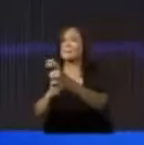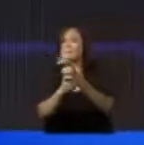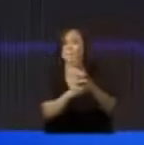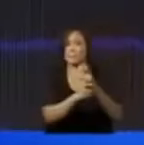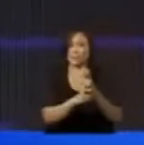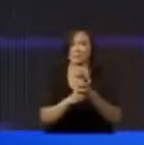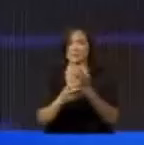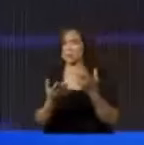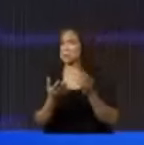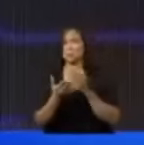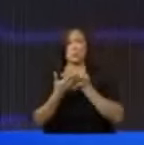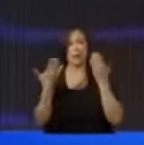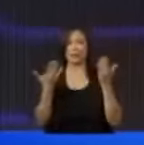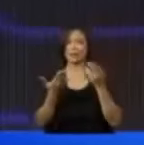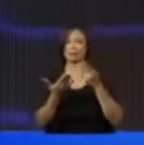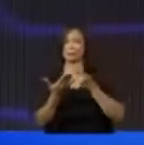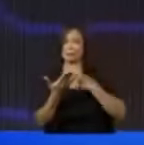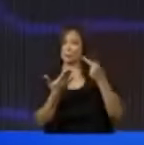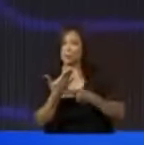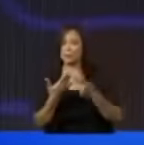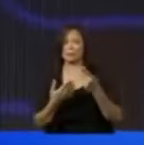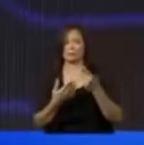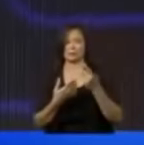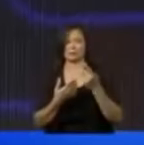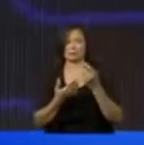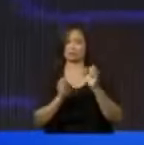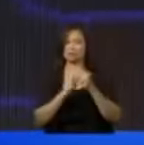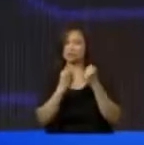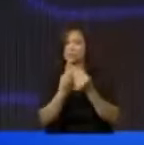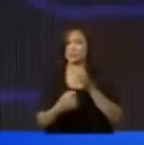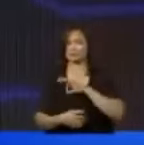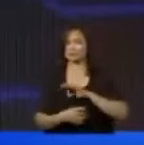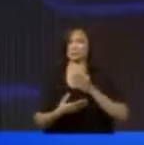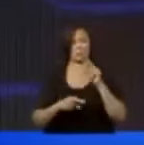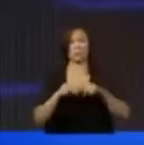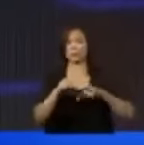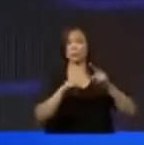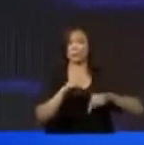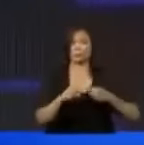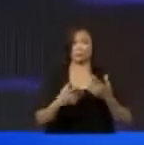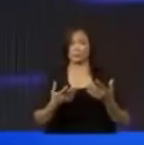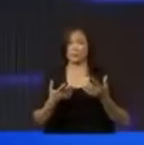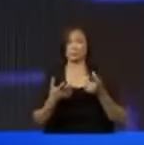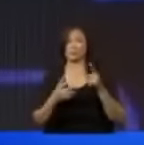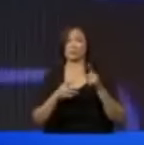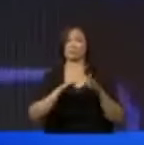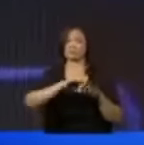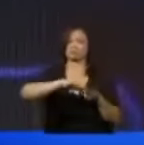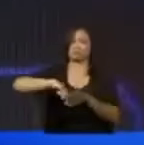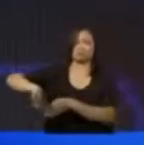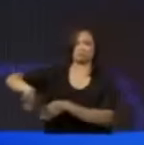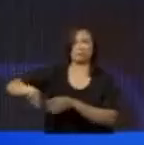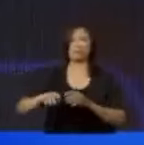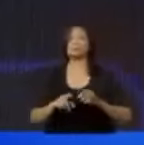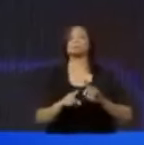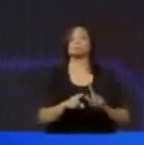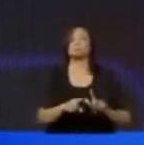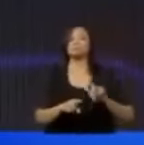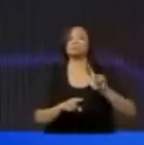ningún tipo de política social beneficiosa y obviamente quedan excluidos del sistema.